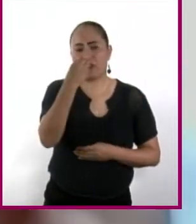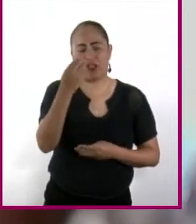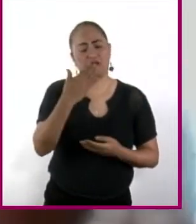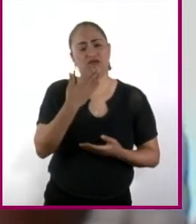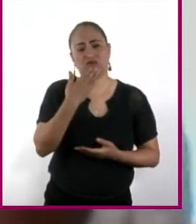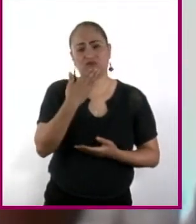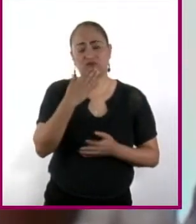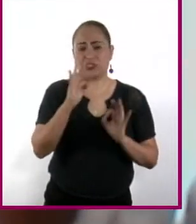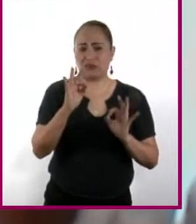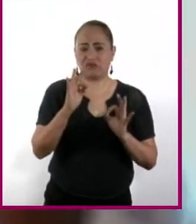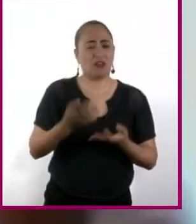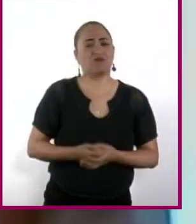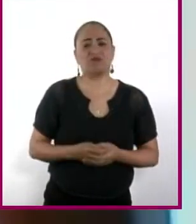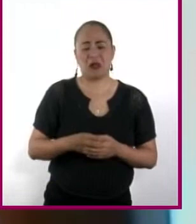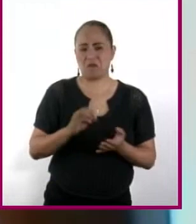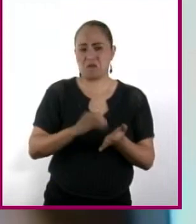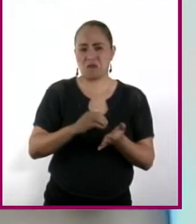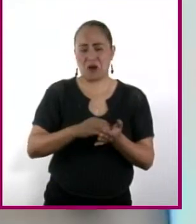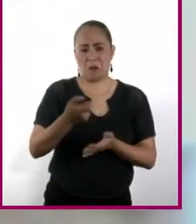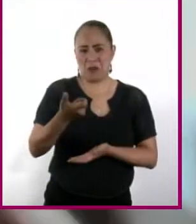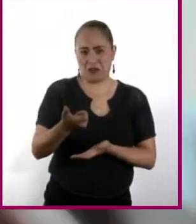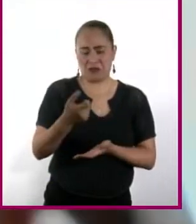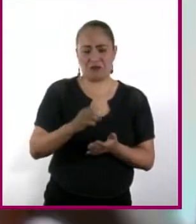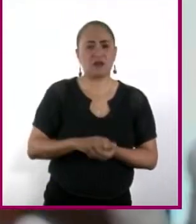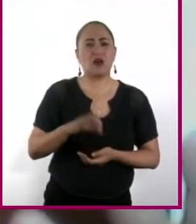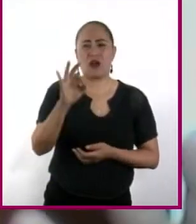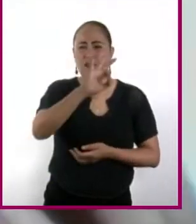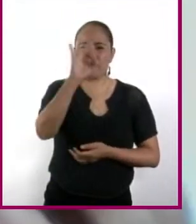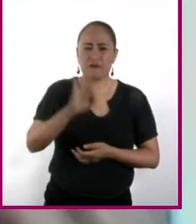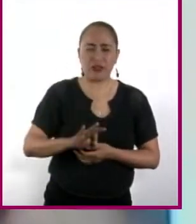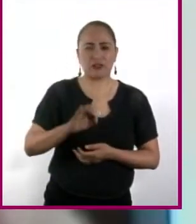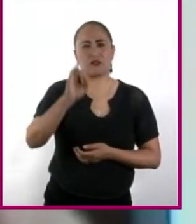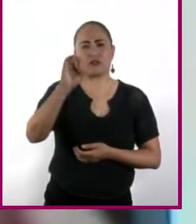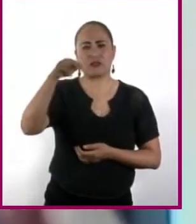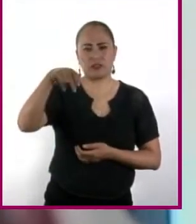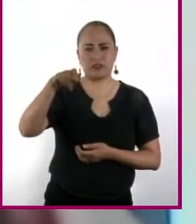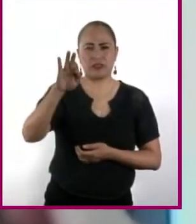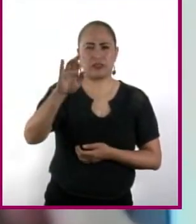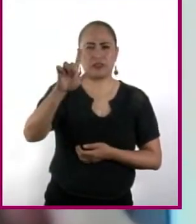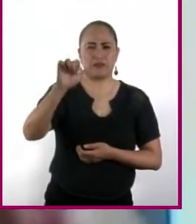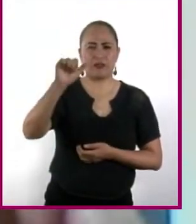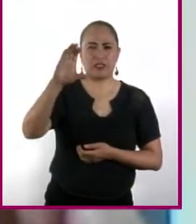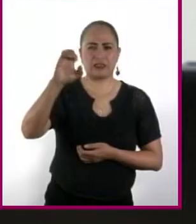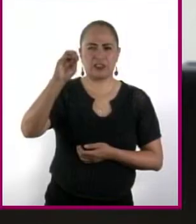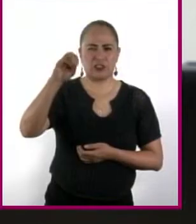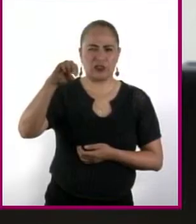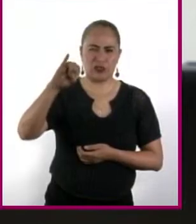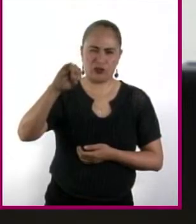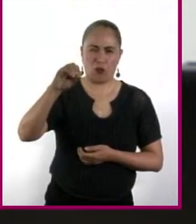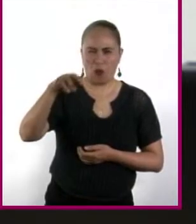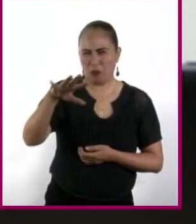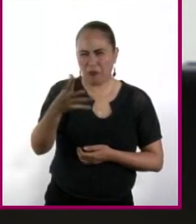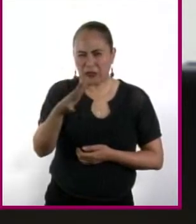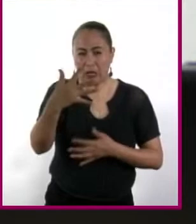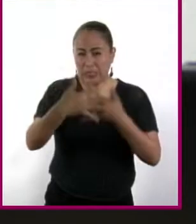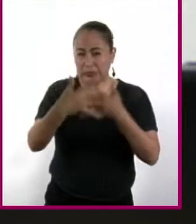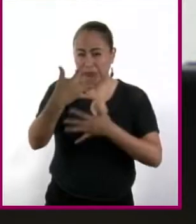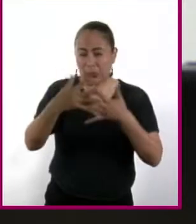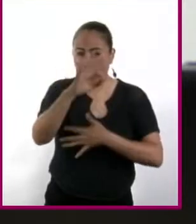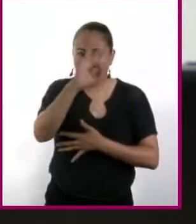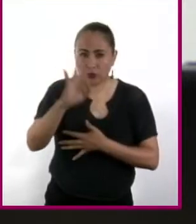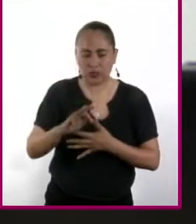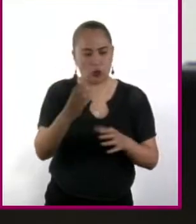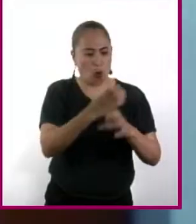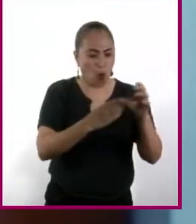usted checa la inflación, estamos cerca del 15% en la canasta básica, cuando